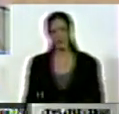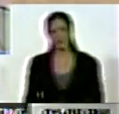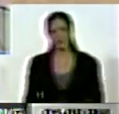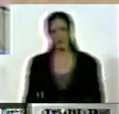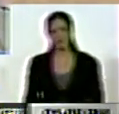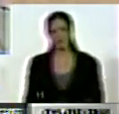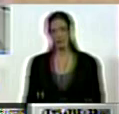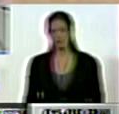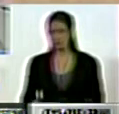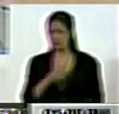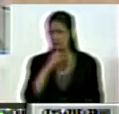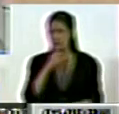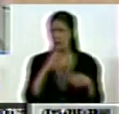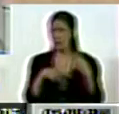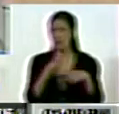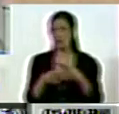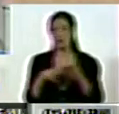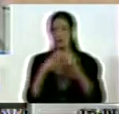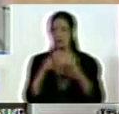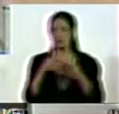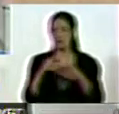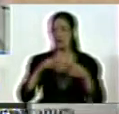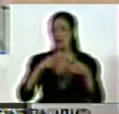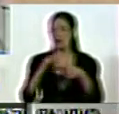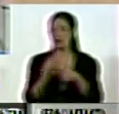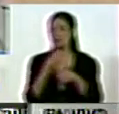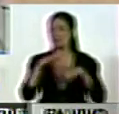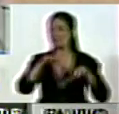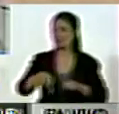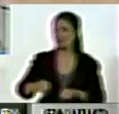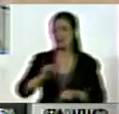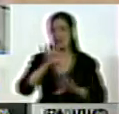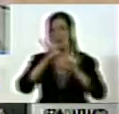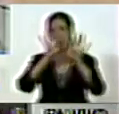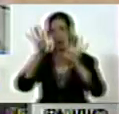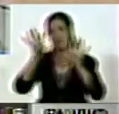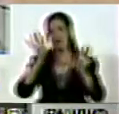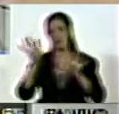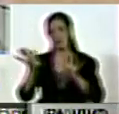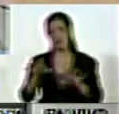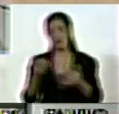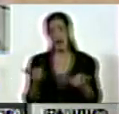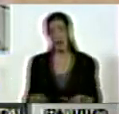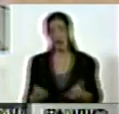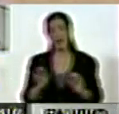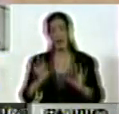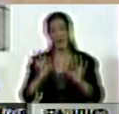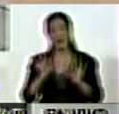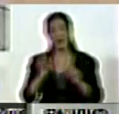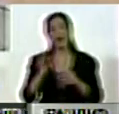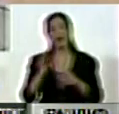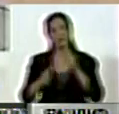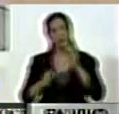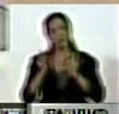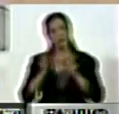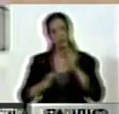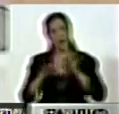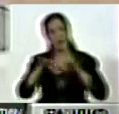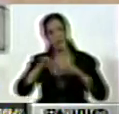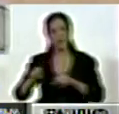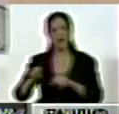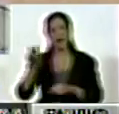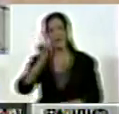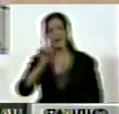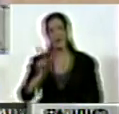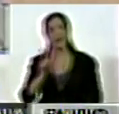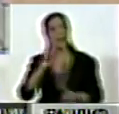no son más que procesos para justificar intervenciones a los países. Y en este caso es la justificación a la intervención a